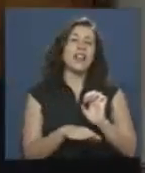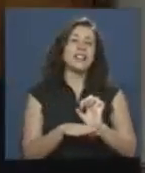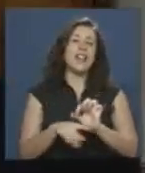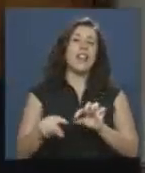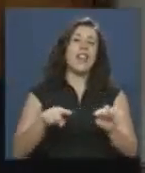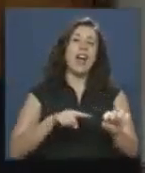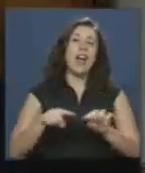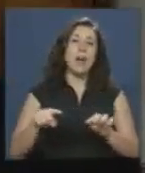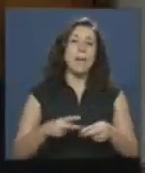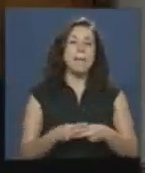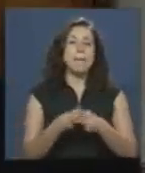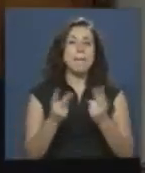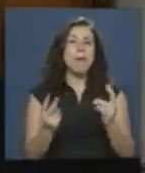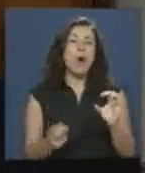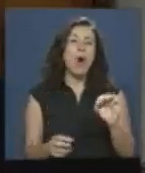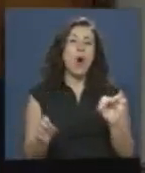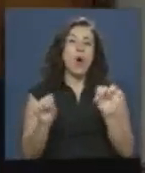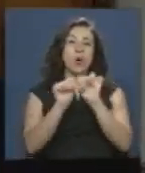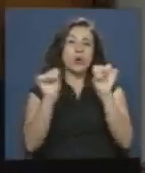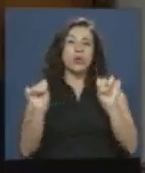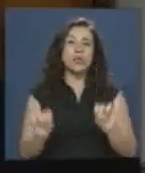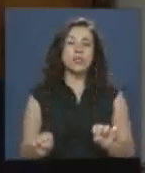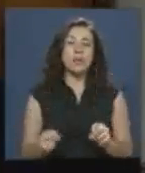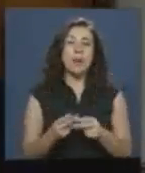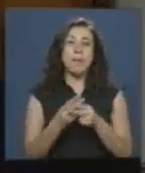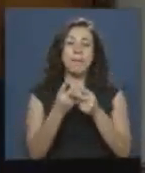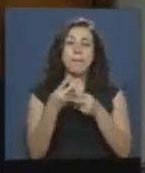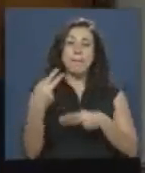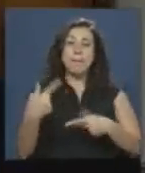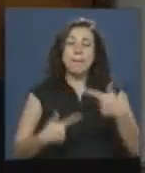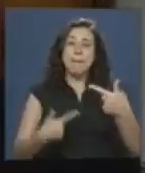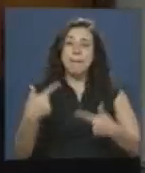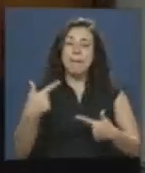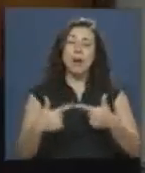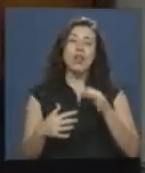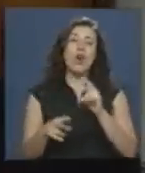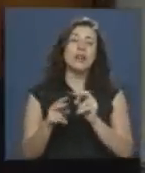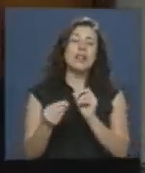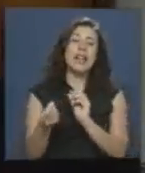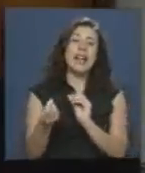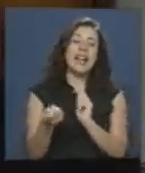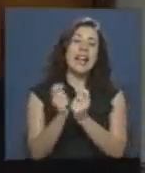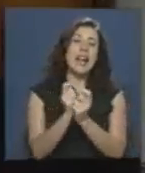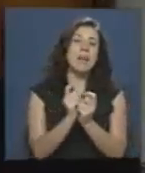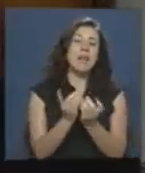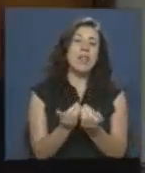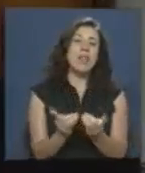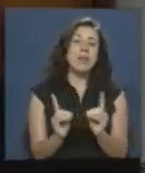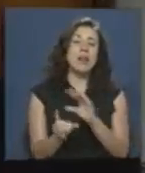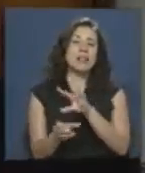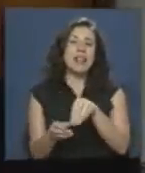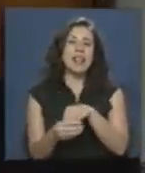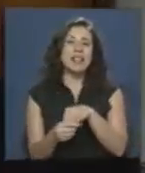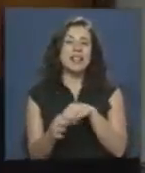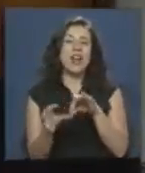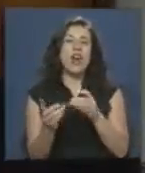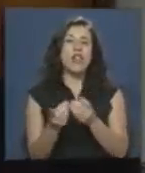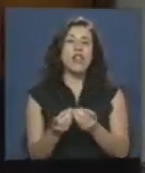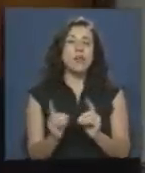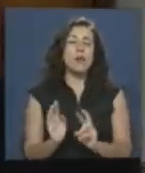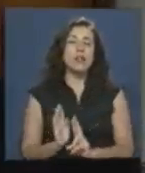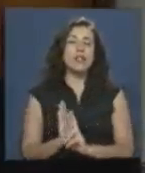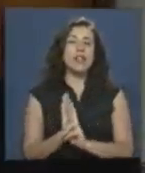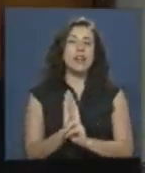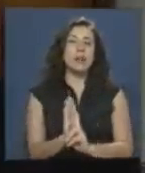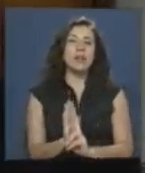administración pública o del sistema político, ni tampoco introducir elementos de democracia interna o democracia representativa